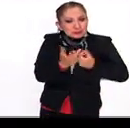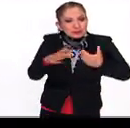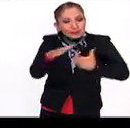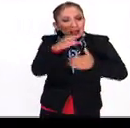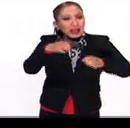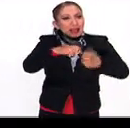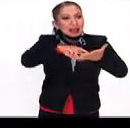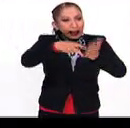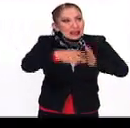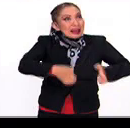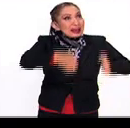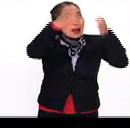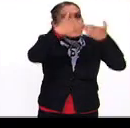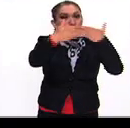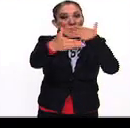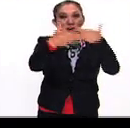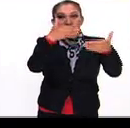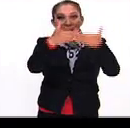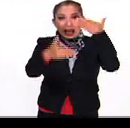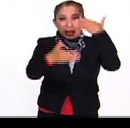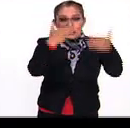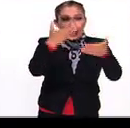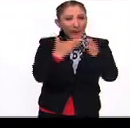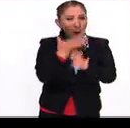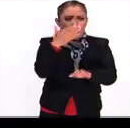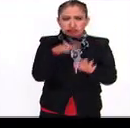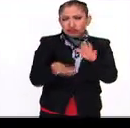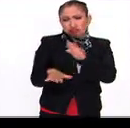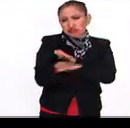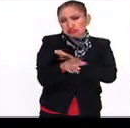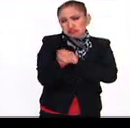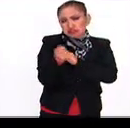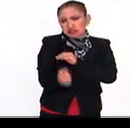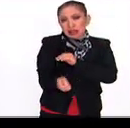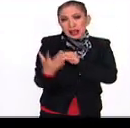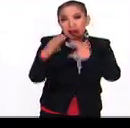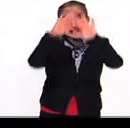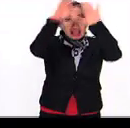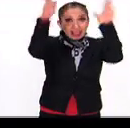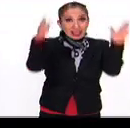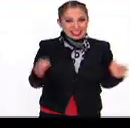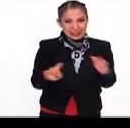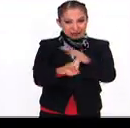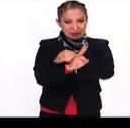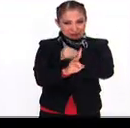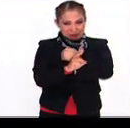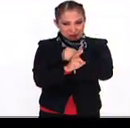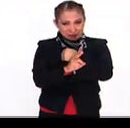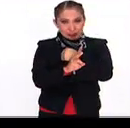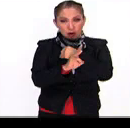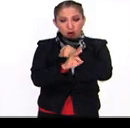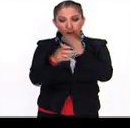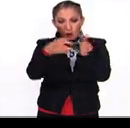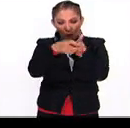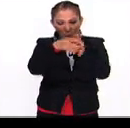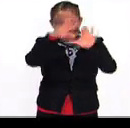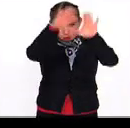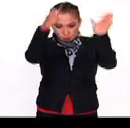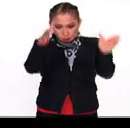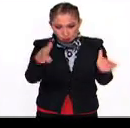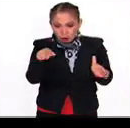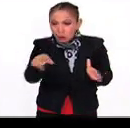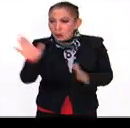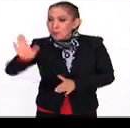núcleo de arquitectura moderna, que es esta idea muy básica del cubo de cristal, con un por lo